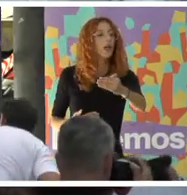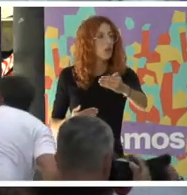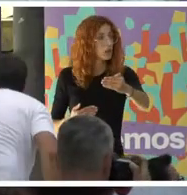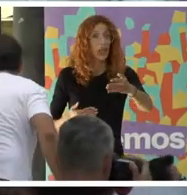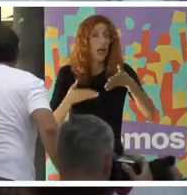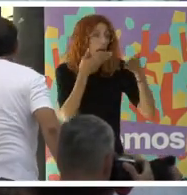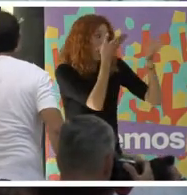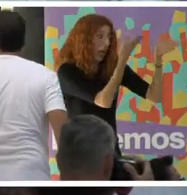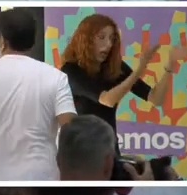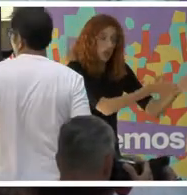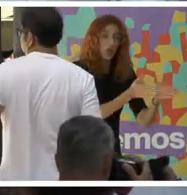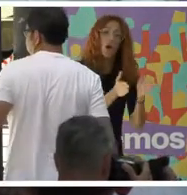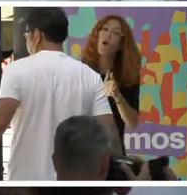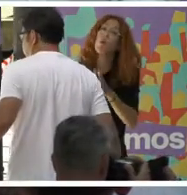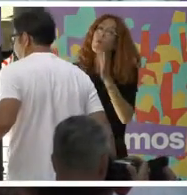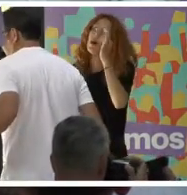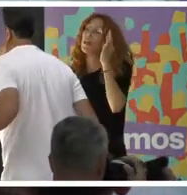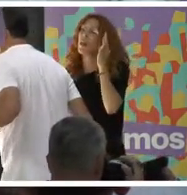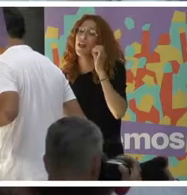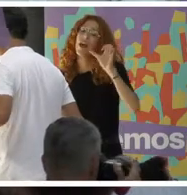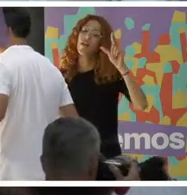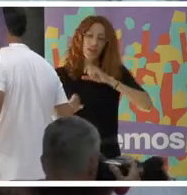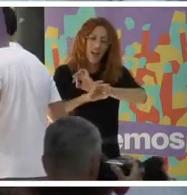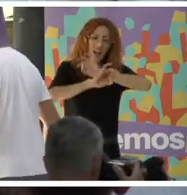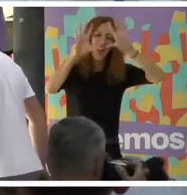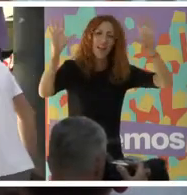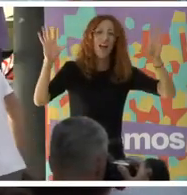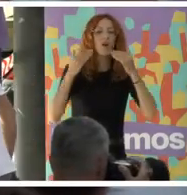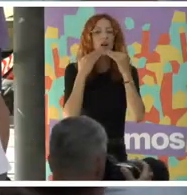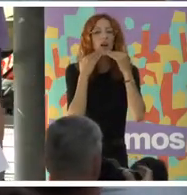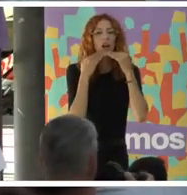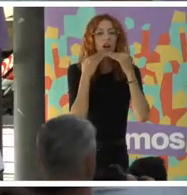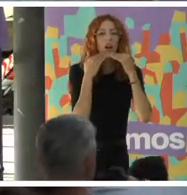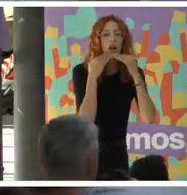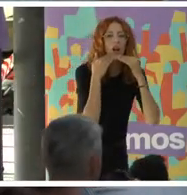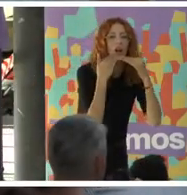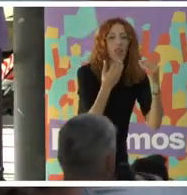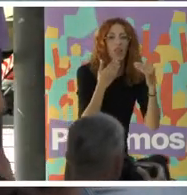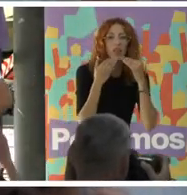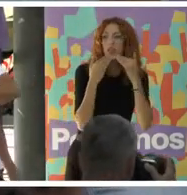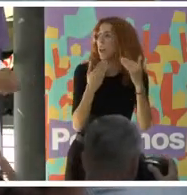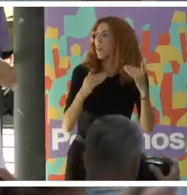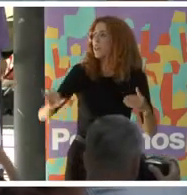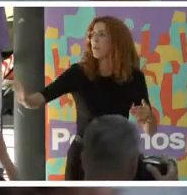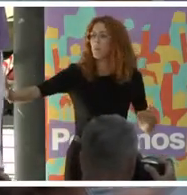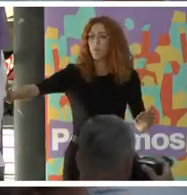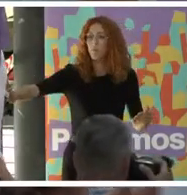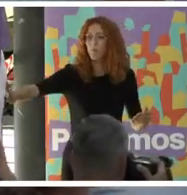que ser así. Nuestra compañera Elvira lo tiene muy claro. Gracias, Elvira, por dejarte el pellejo